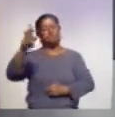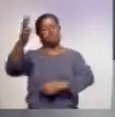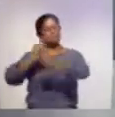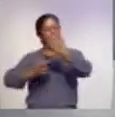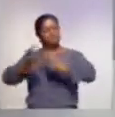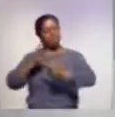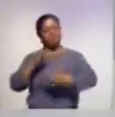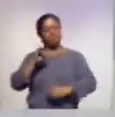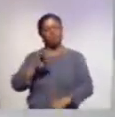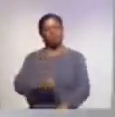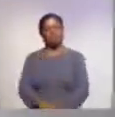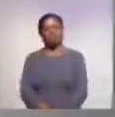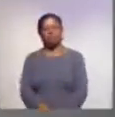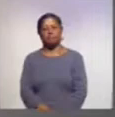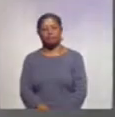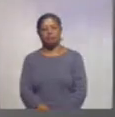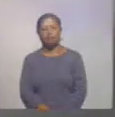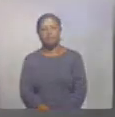regresamos.